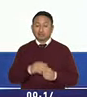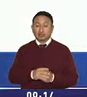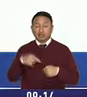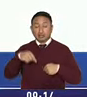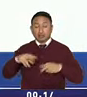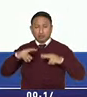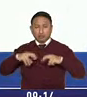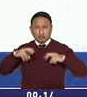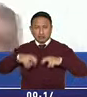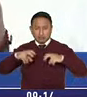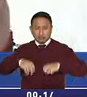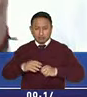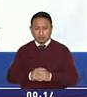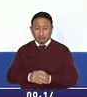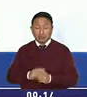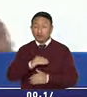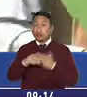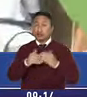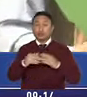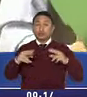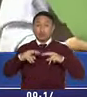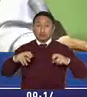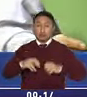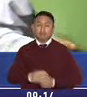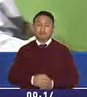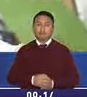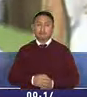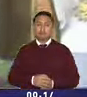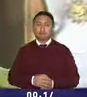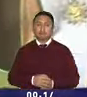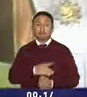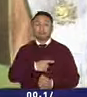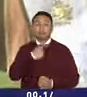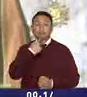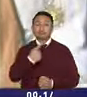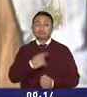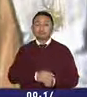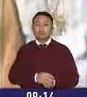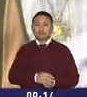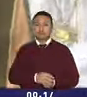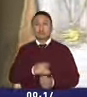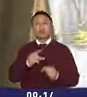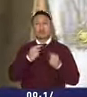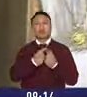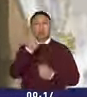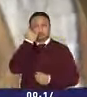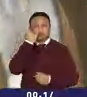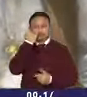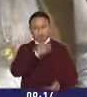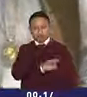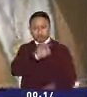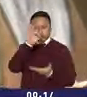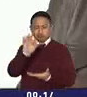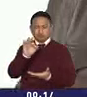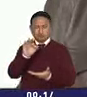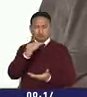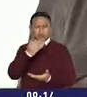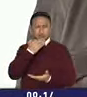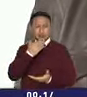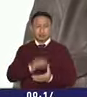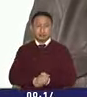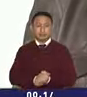esta investigación a las últimas consecuencias. También se cuestiona sobre la representación de Pachakutik en esta investigación. El